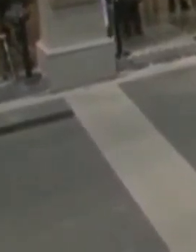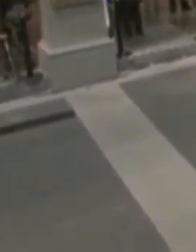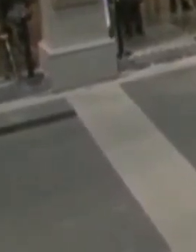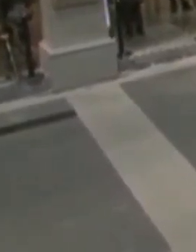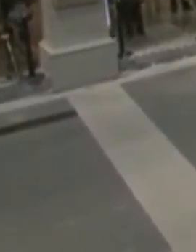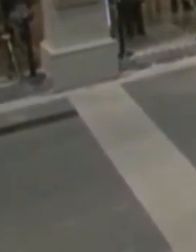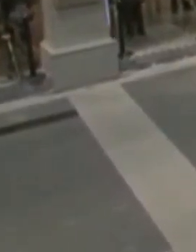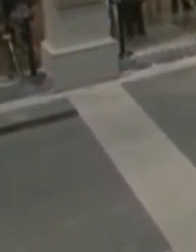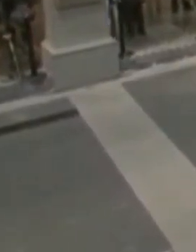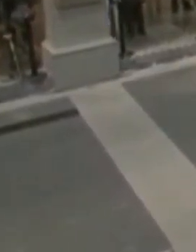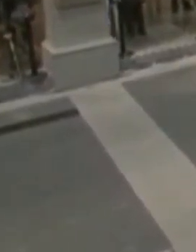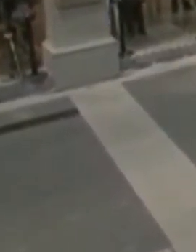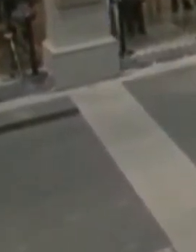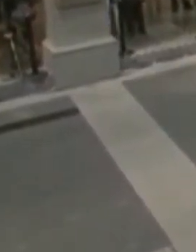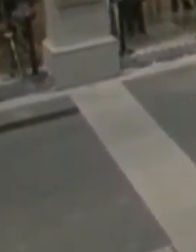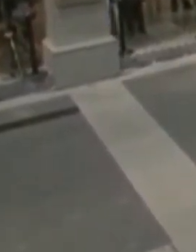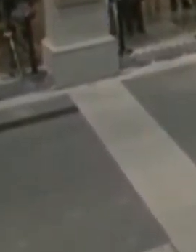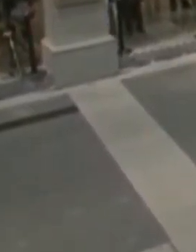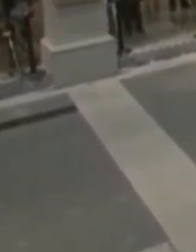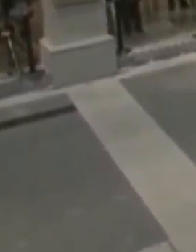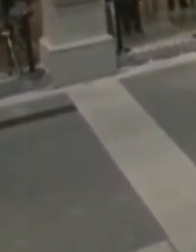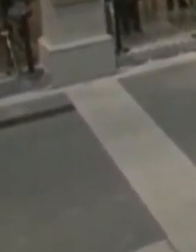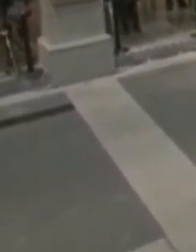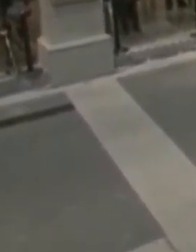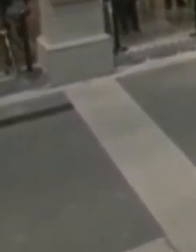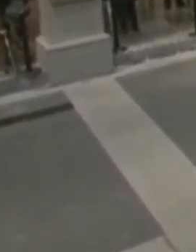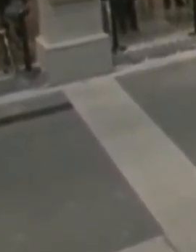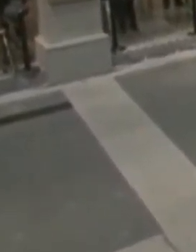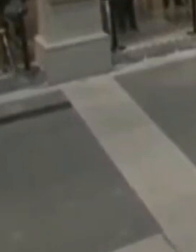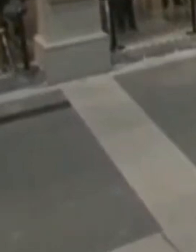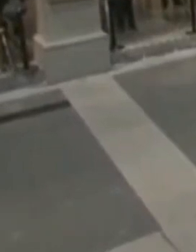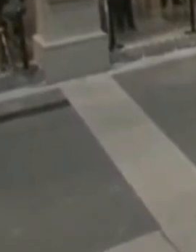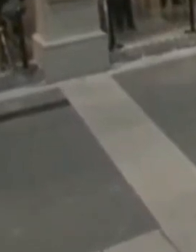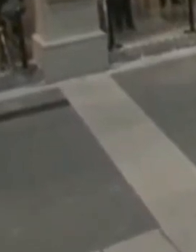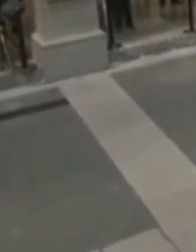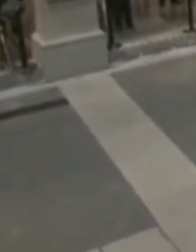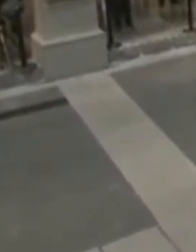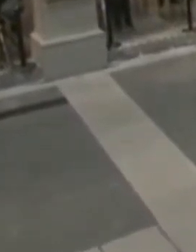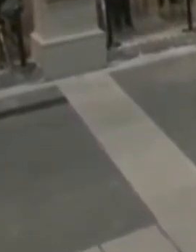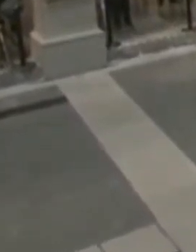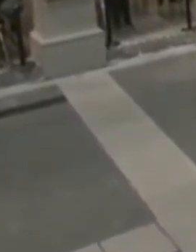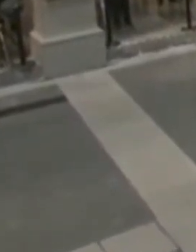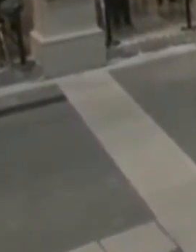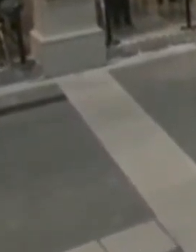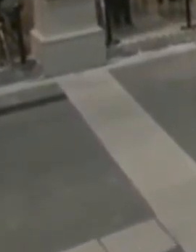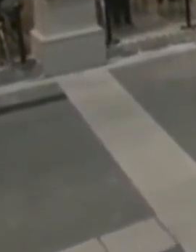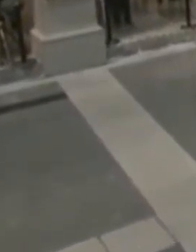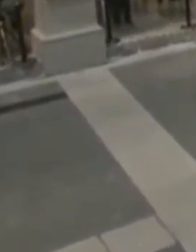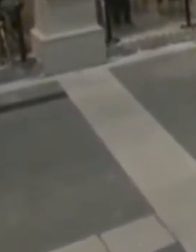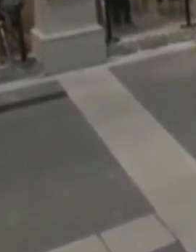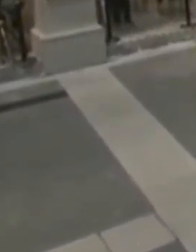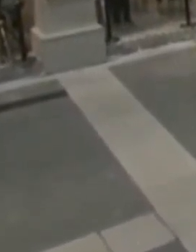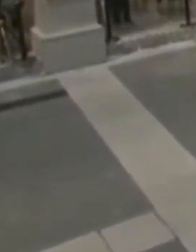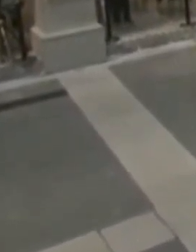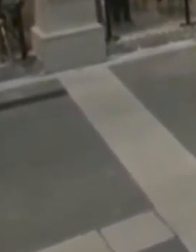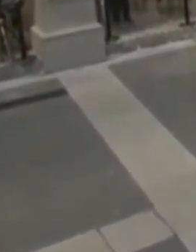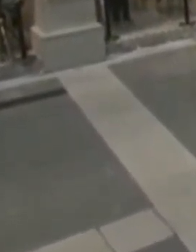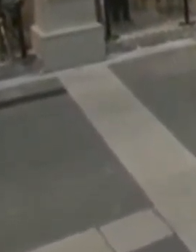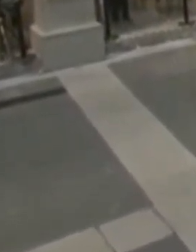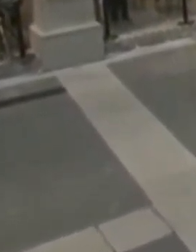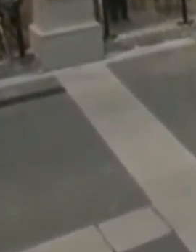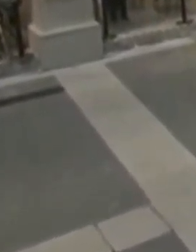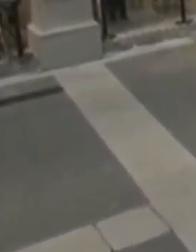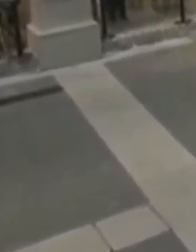del Ahuizote, el nieto del Ahuizote, esto como parte fundamental del trabajo de la prensa escrita en